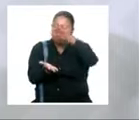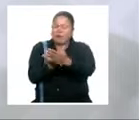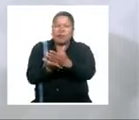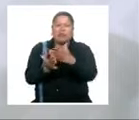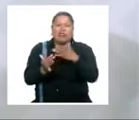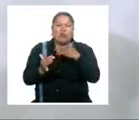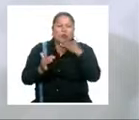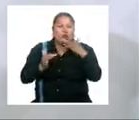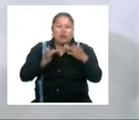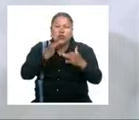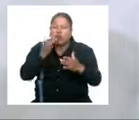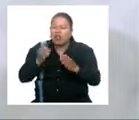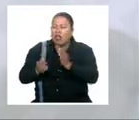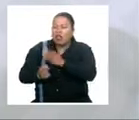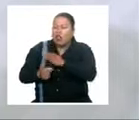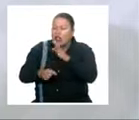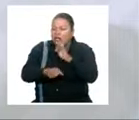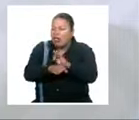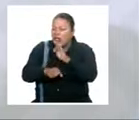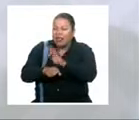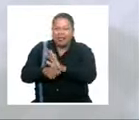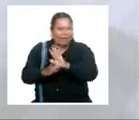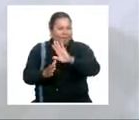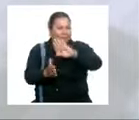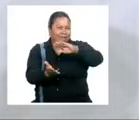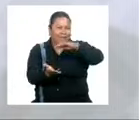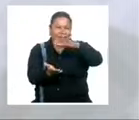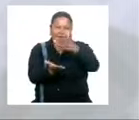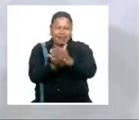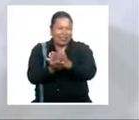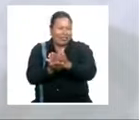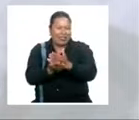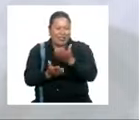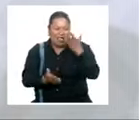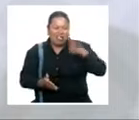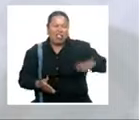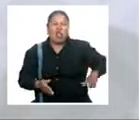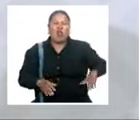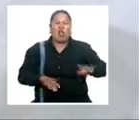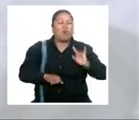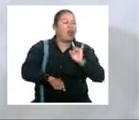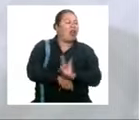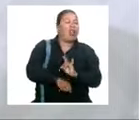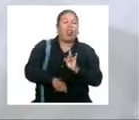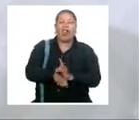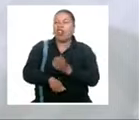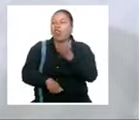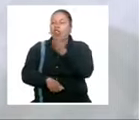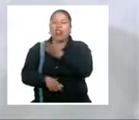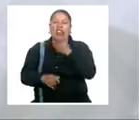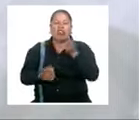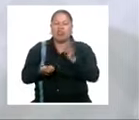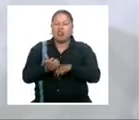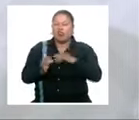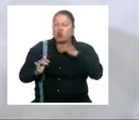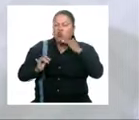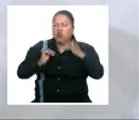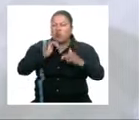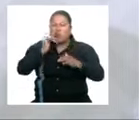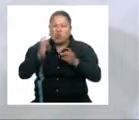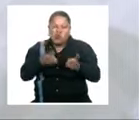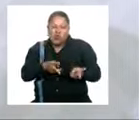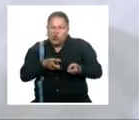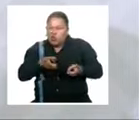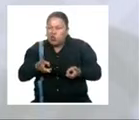corrupción, los privilegios, se acabaron esos gobiernos fantoches, mediocres, corruptos y